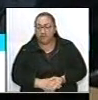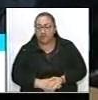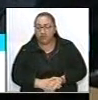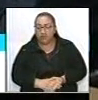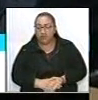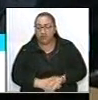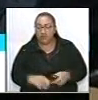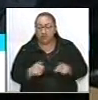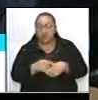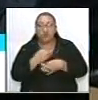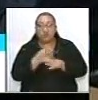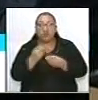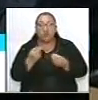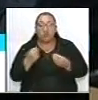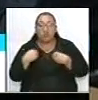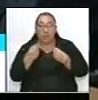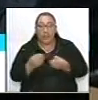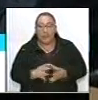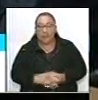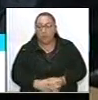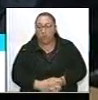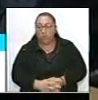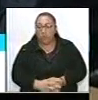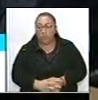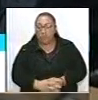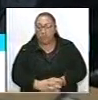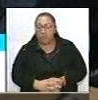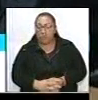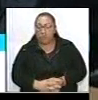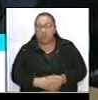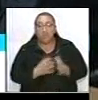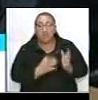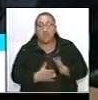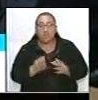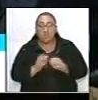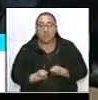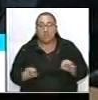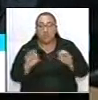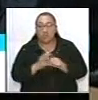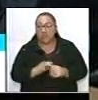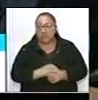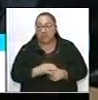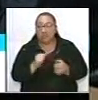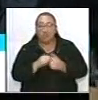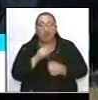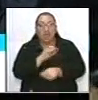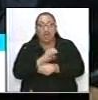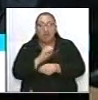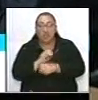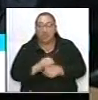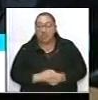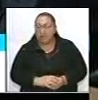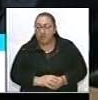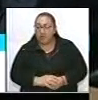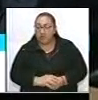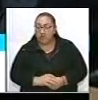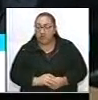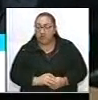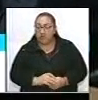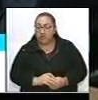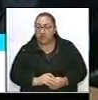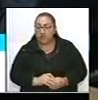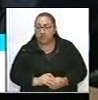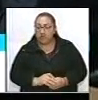también la forma como deben ser preparados, porque es muy importante también la capacitación de